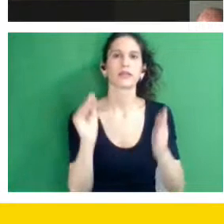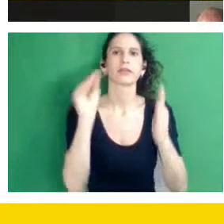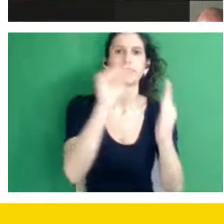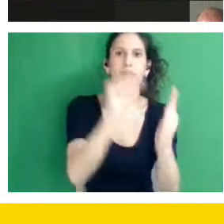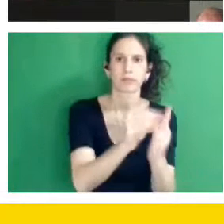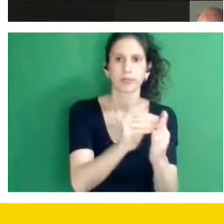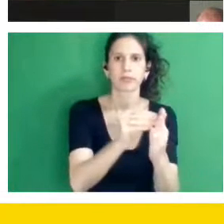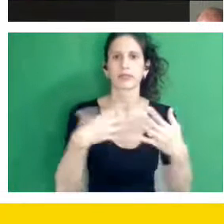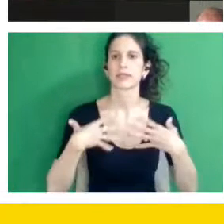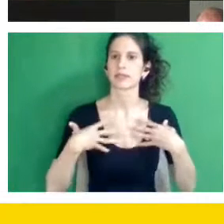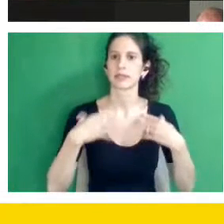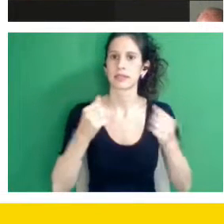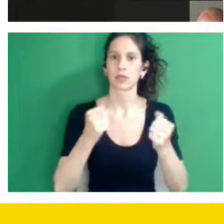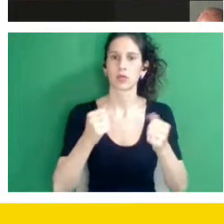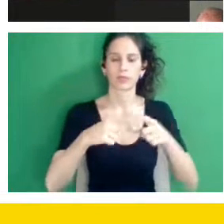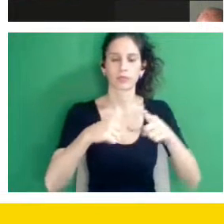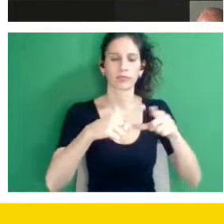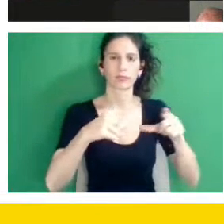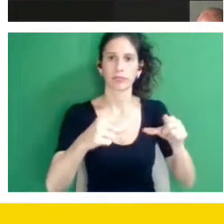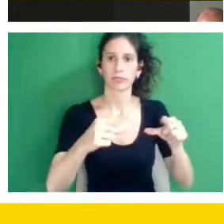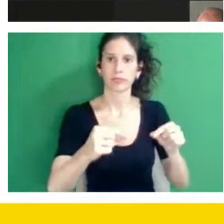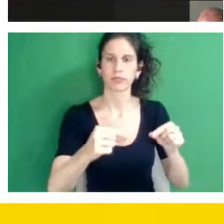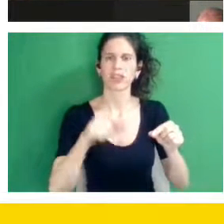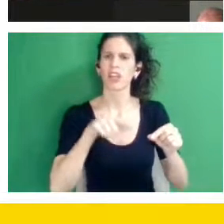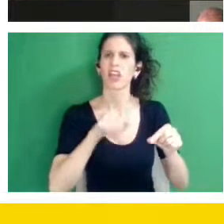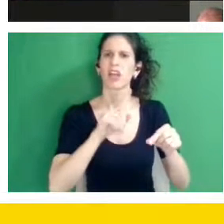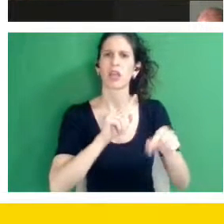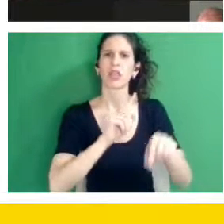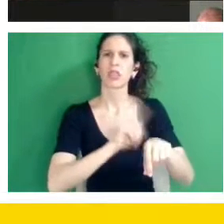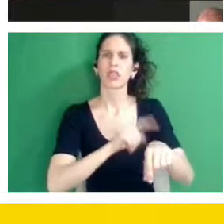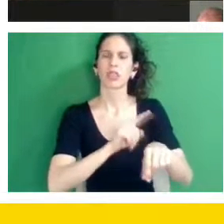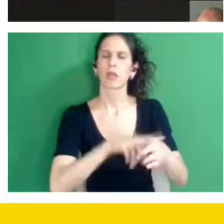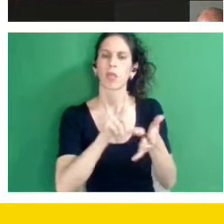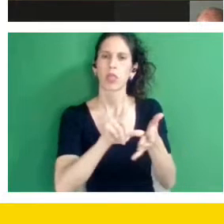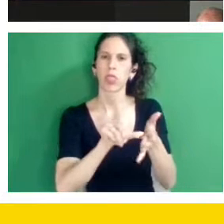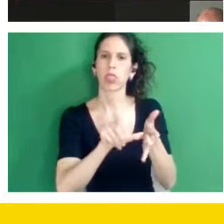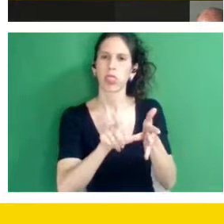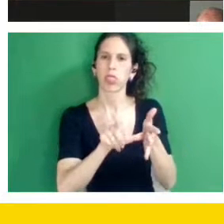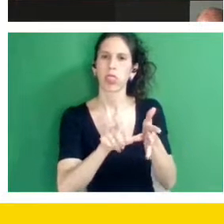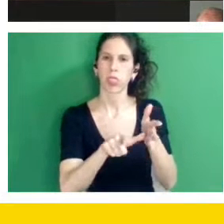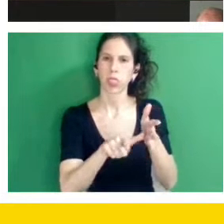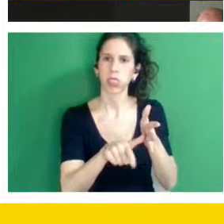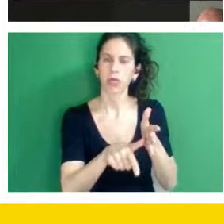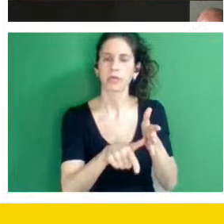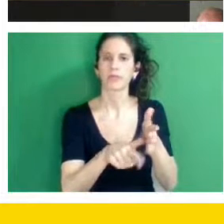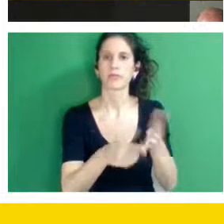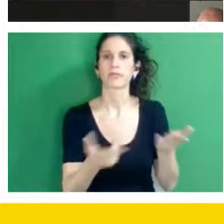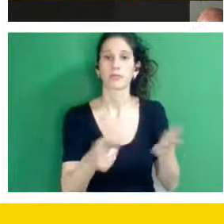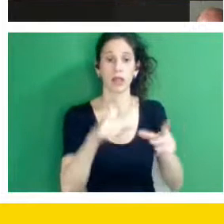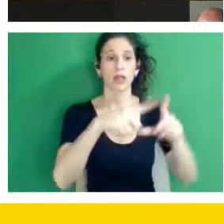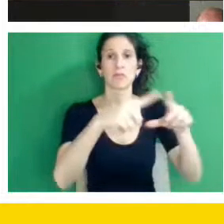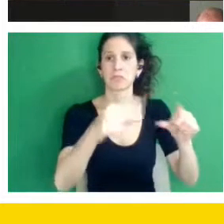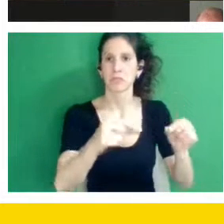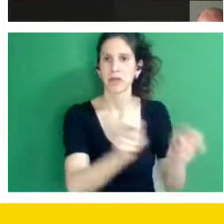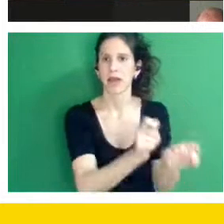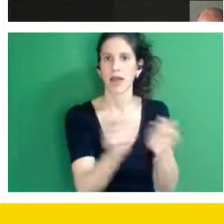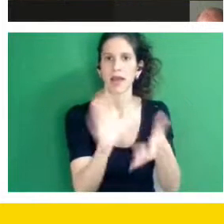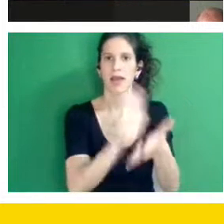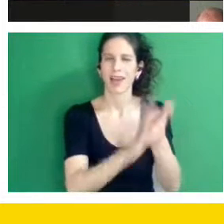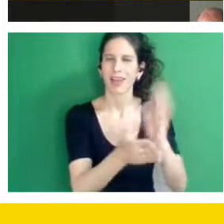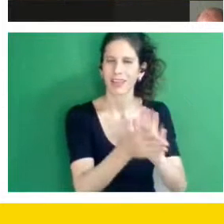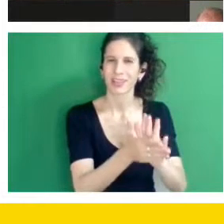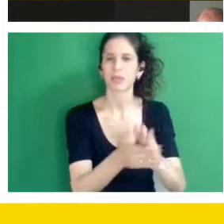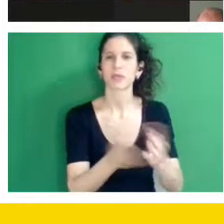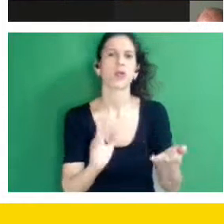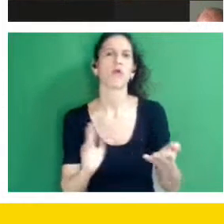es gratuito, pero tenemos que llegar a la institución para realizarla. Luego, con este documento recién nos podemos